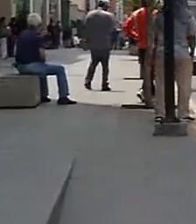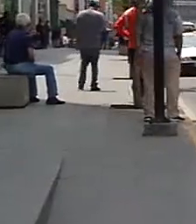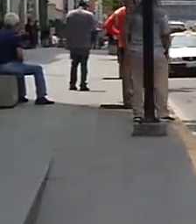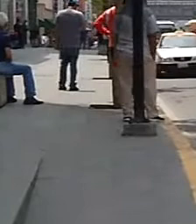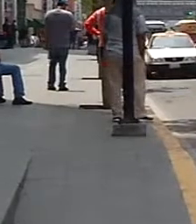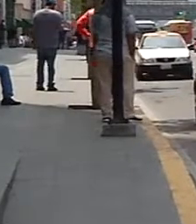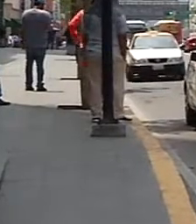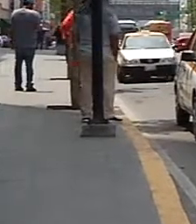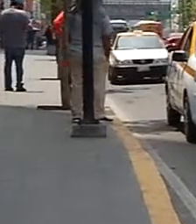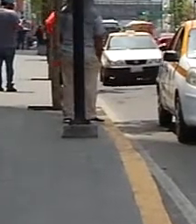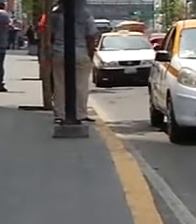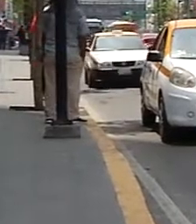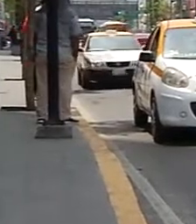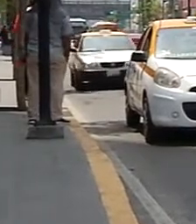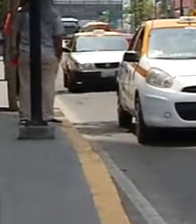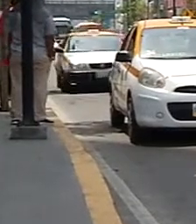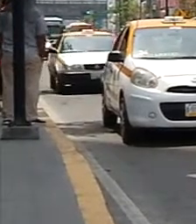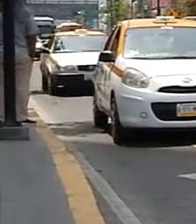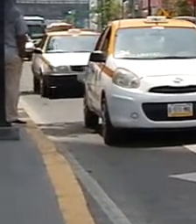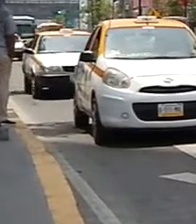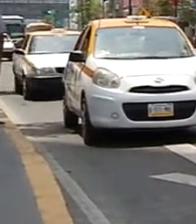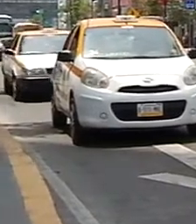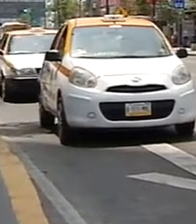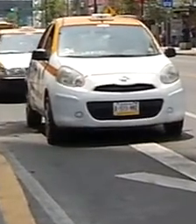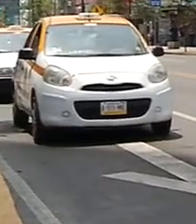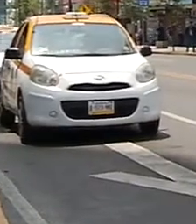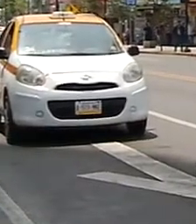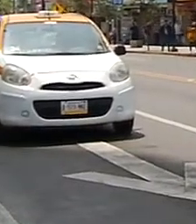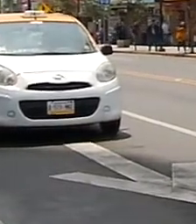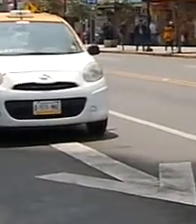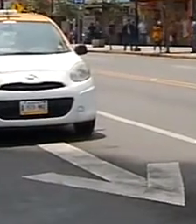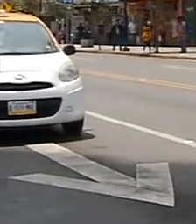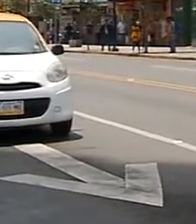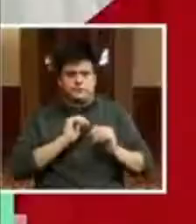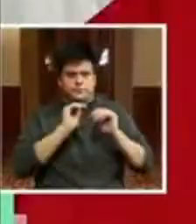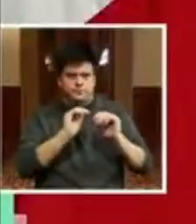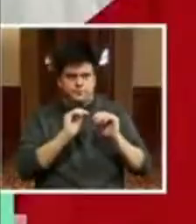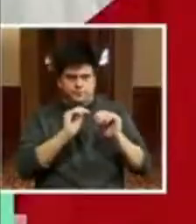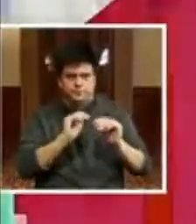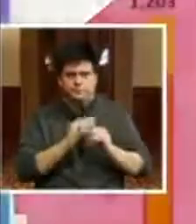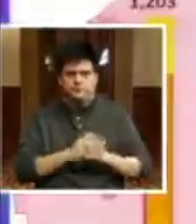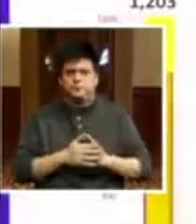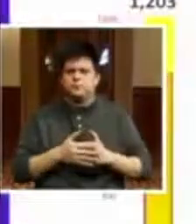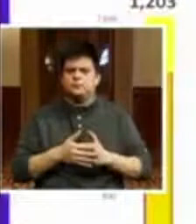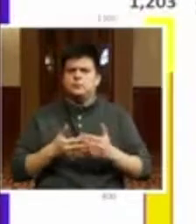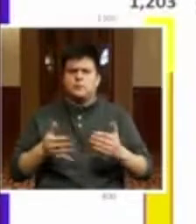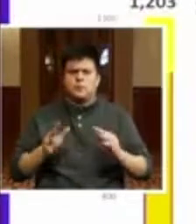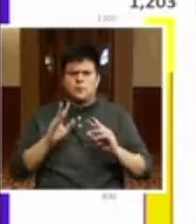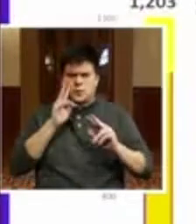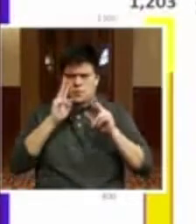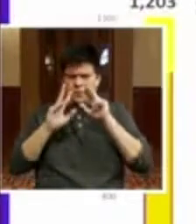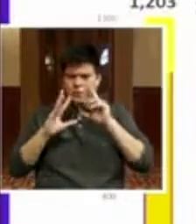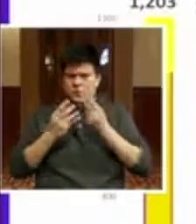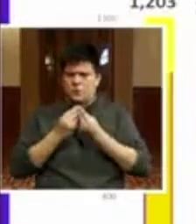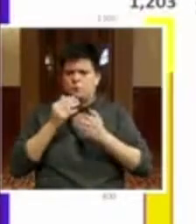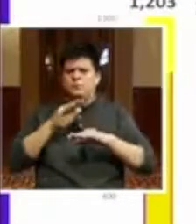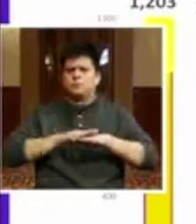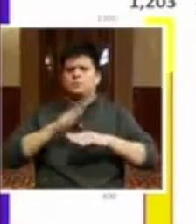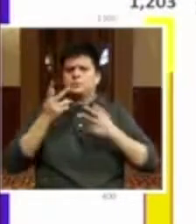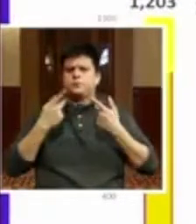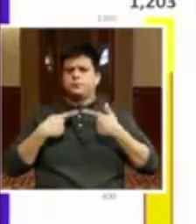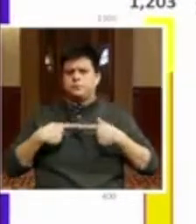se disminuyan las hospitalizaciones pues en esta ocasión se incrementaron hoy tenemos más pacientes